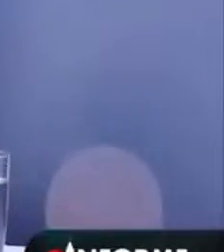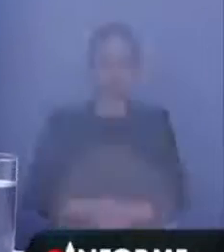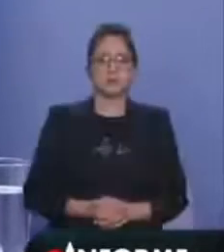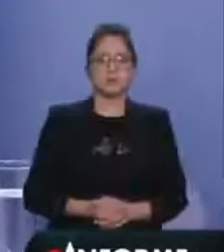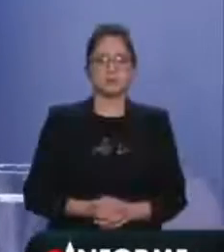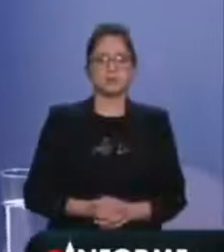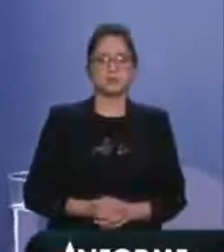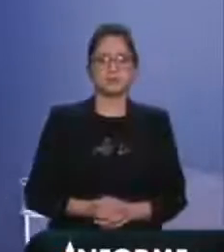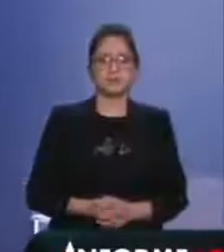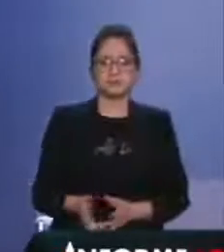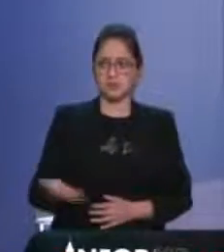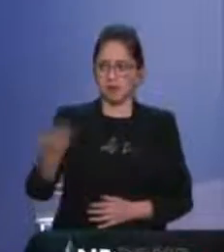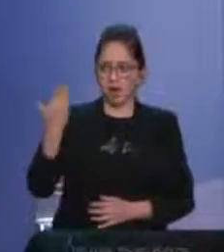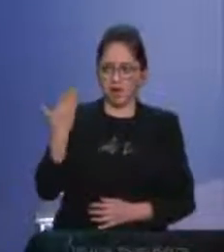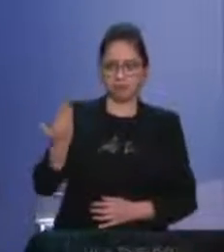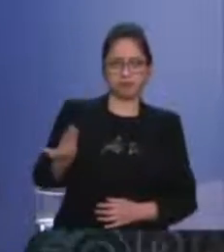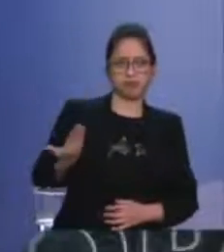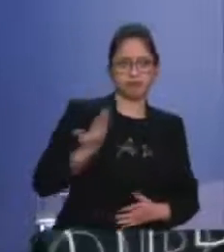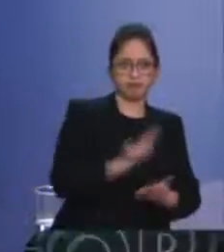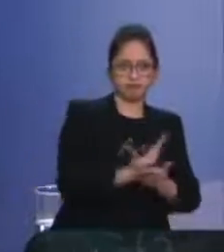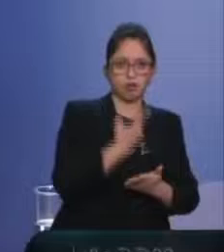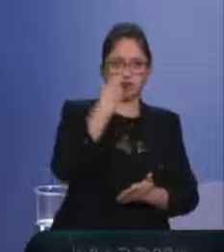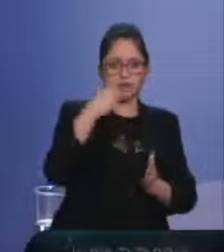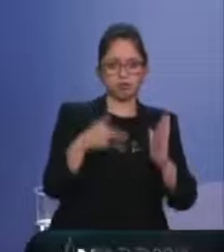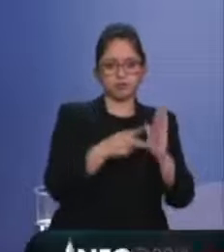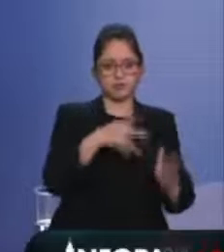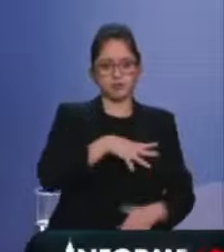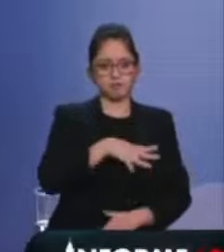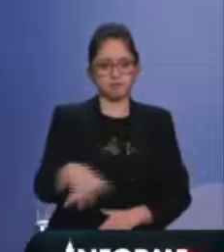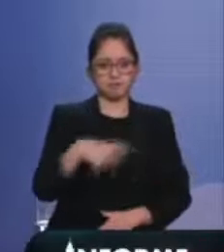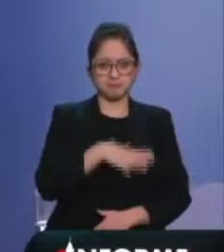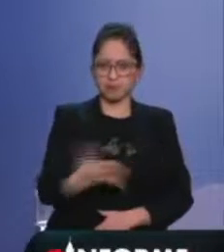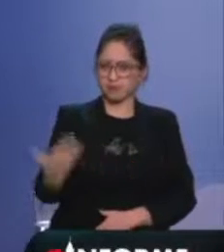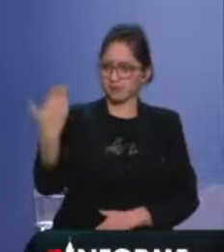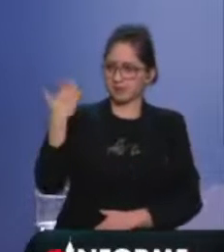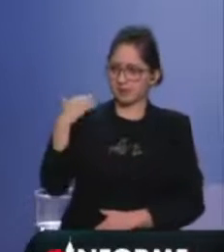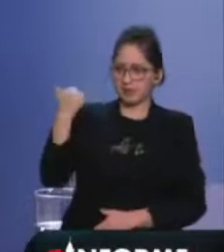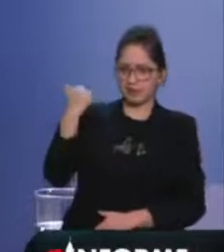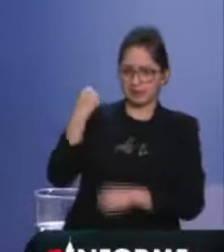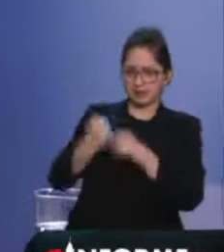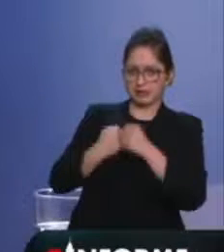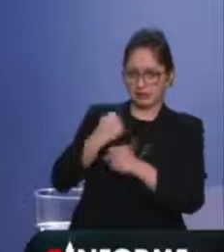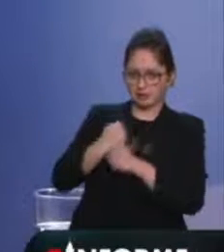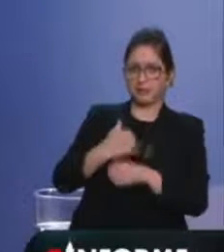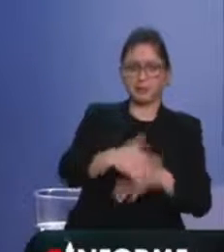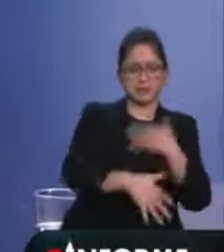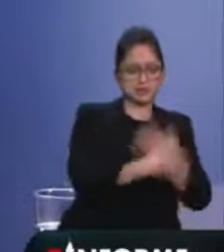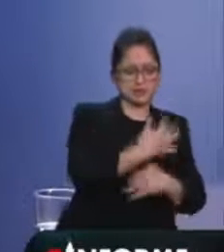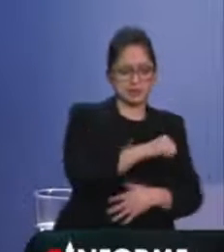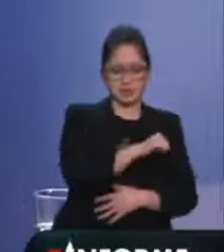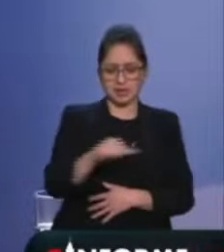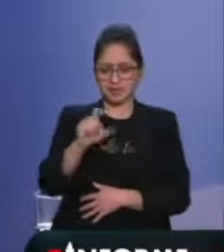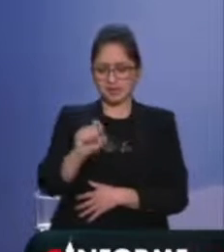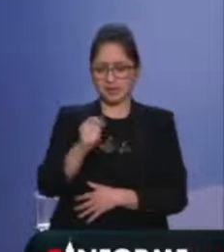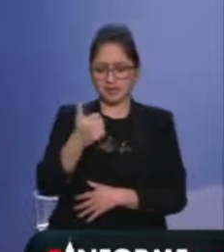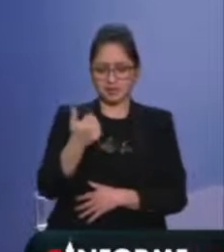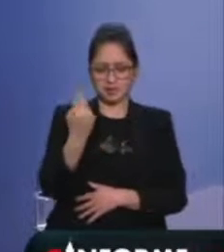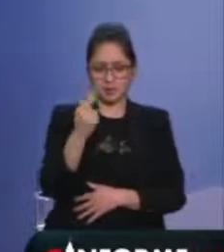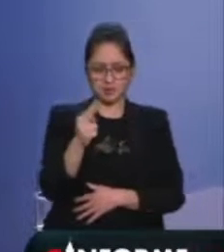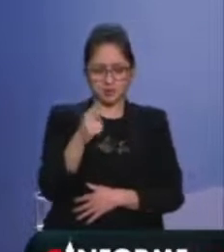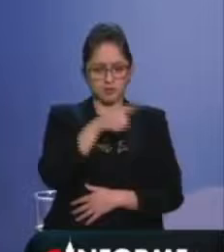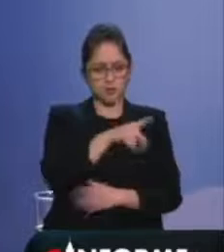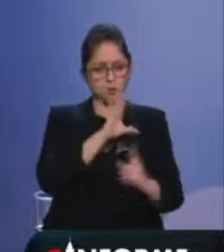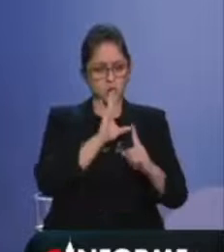Después de haberlo solicitado y ser rechazado en 2 ocasiones durante sexenios pasados, del 15 al 26 de noviembre, por primera vez, el Comité contra